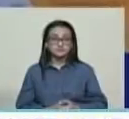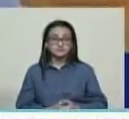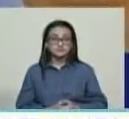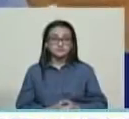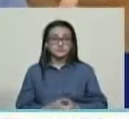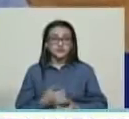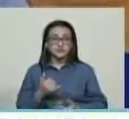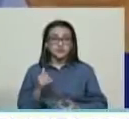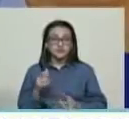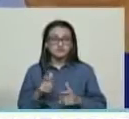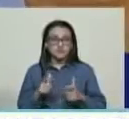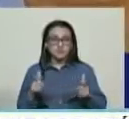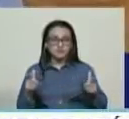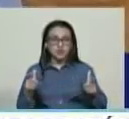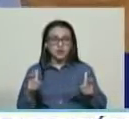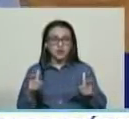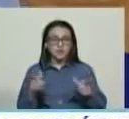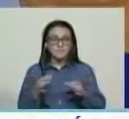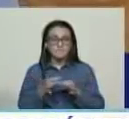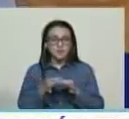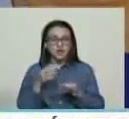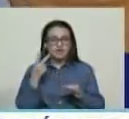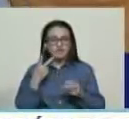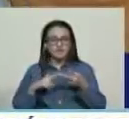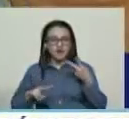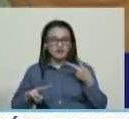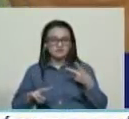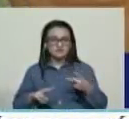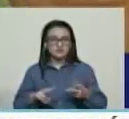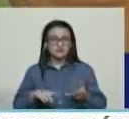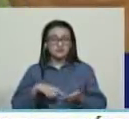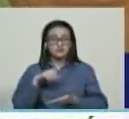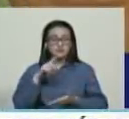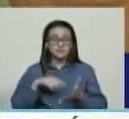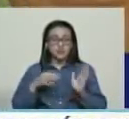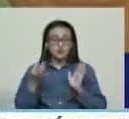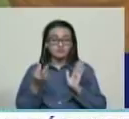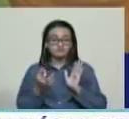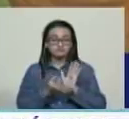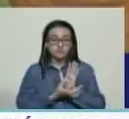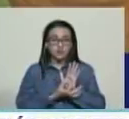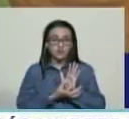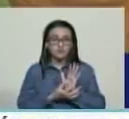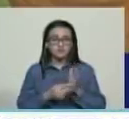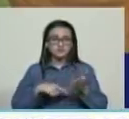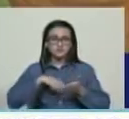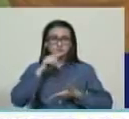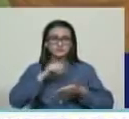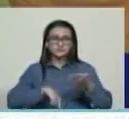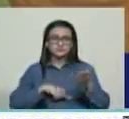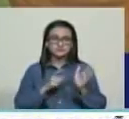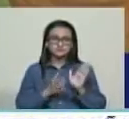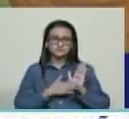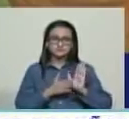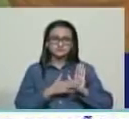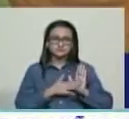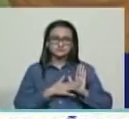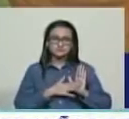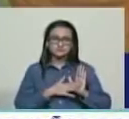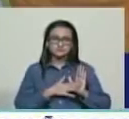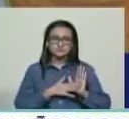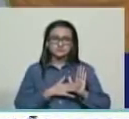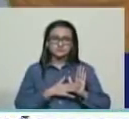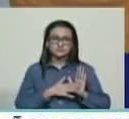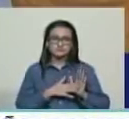una proliferación de monedas falsas. Y aquí firmó un decreto. Además, dando órdenes que tomaran